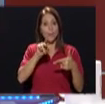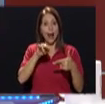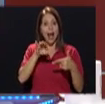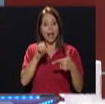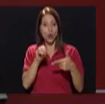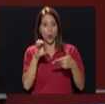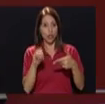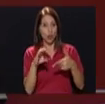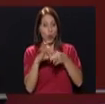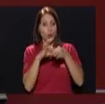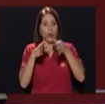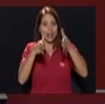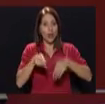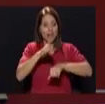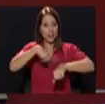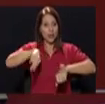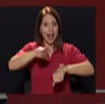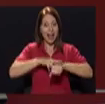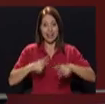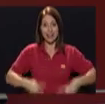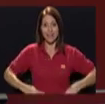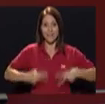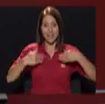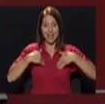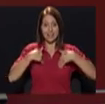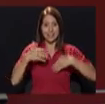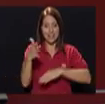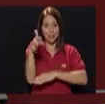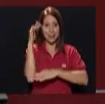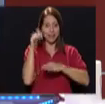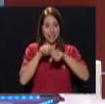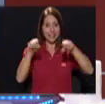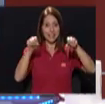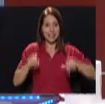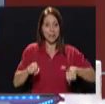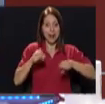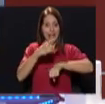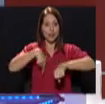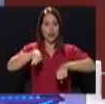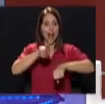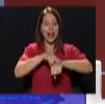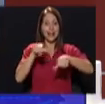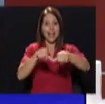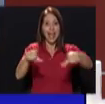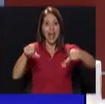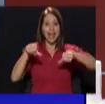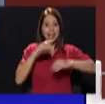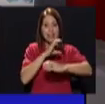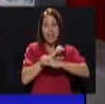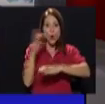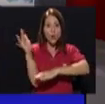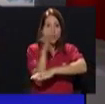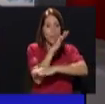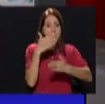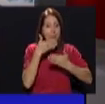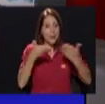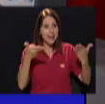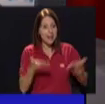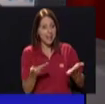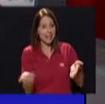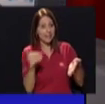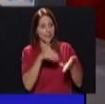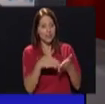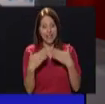Orrego, coordinador nacional de vida silvestre del Sistema Nacional de Áreas de Conservación. Bienvenidos a Una Mirada una vez